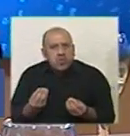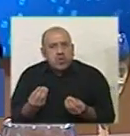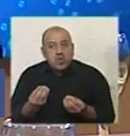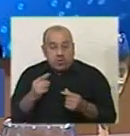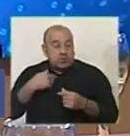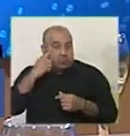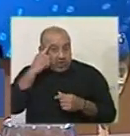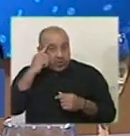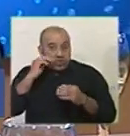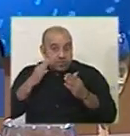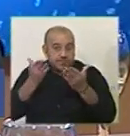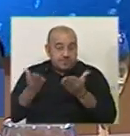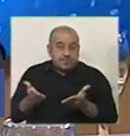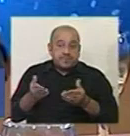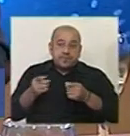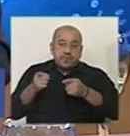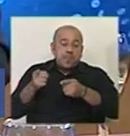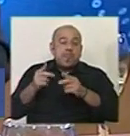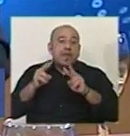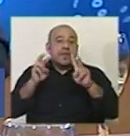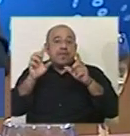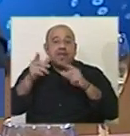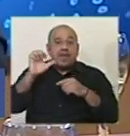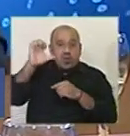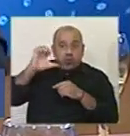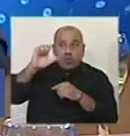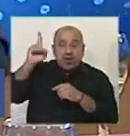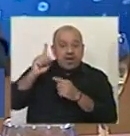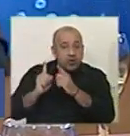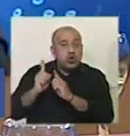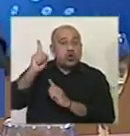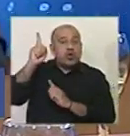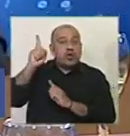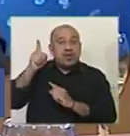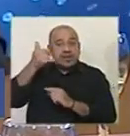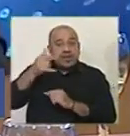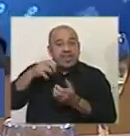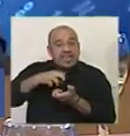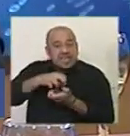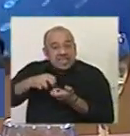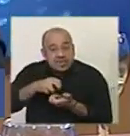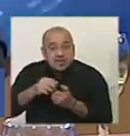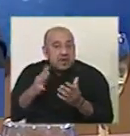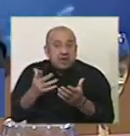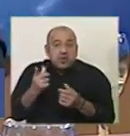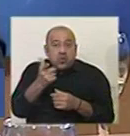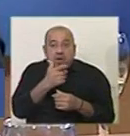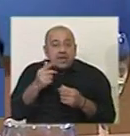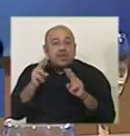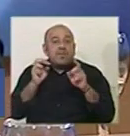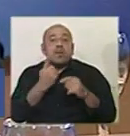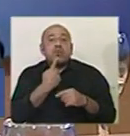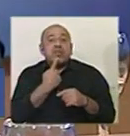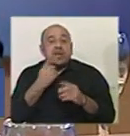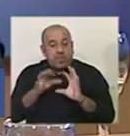estaba diciendo Ricardo, de la parte occidental del norte, que tiene esta crisis de representación y de valoración de la política y de la